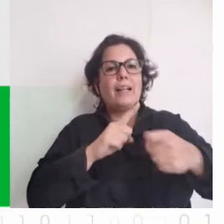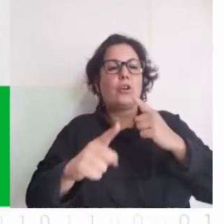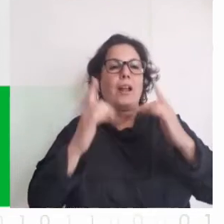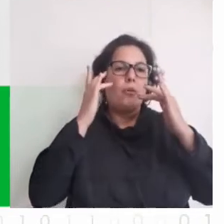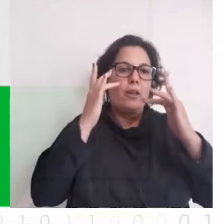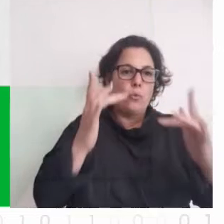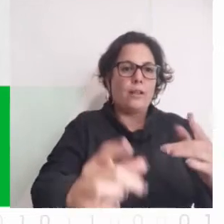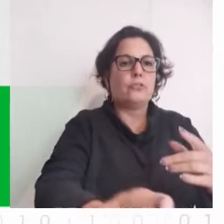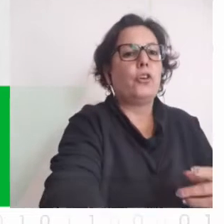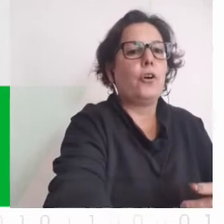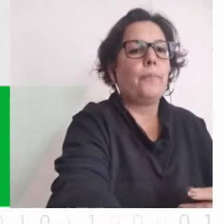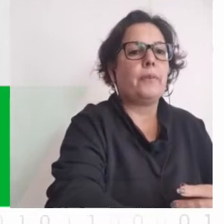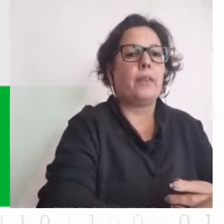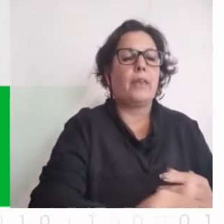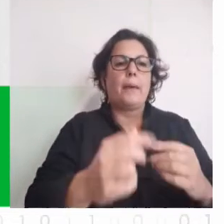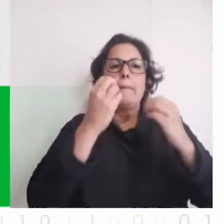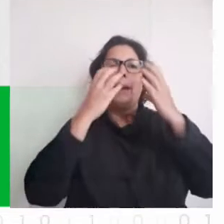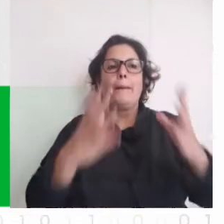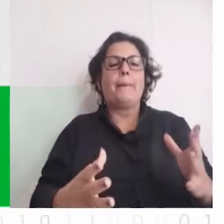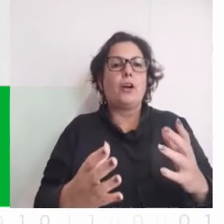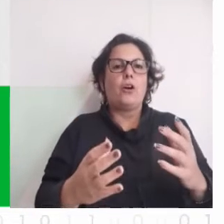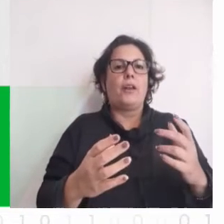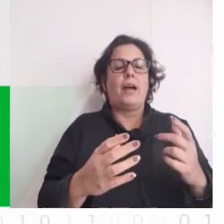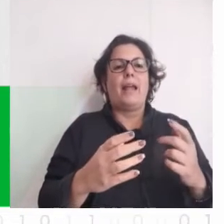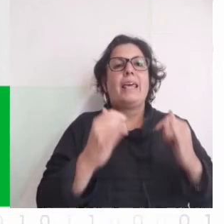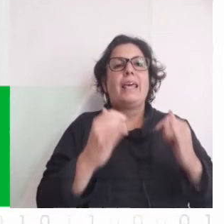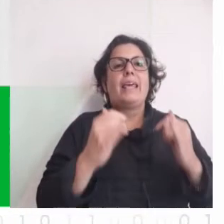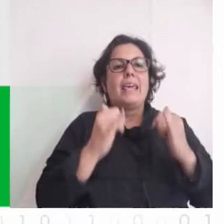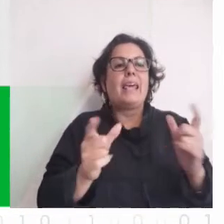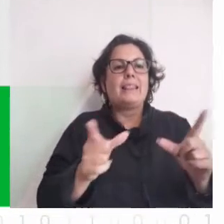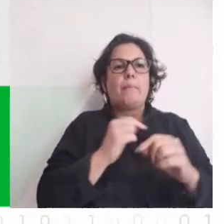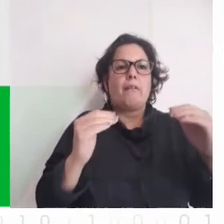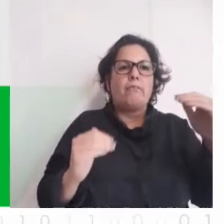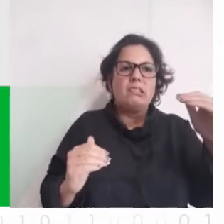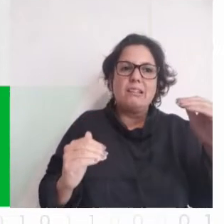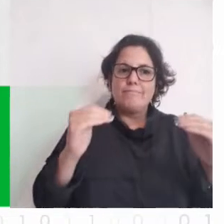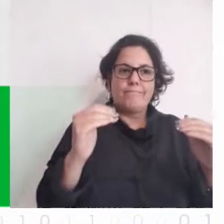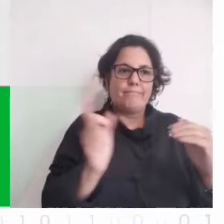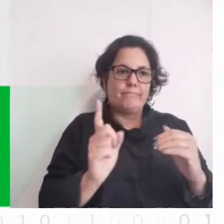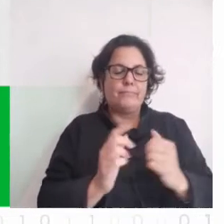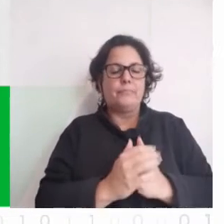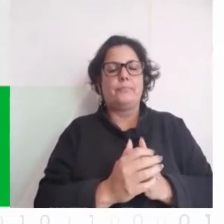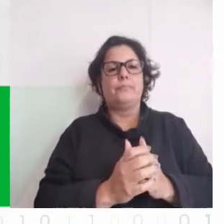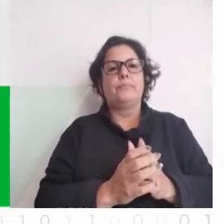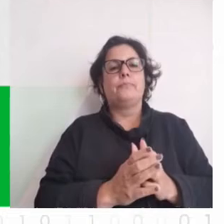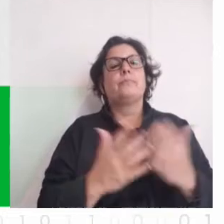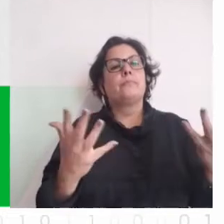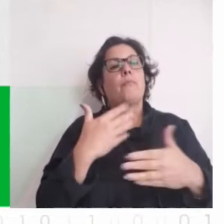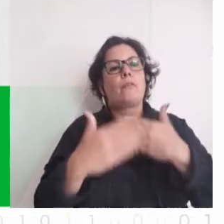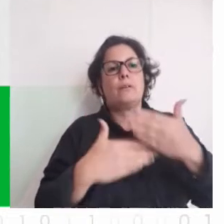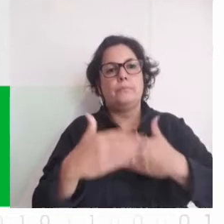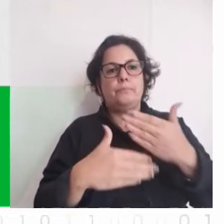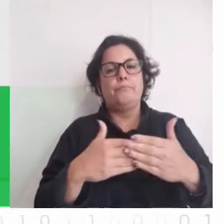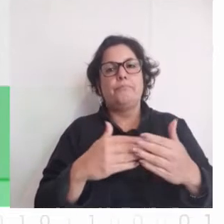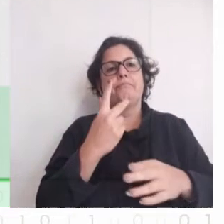educación, a mejorar los insights y cerrar las brechas que comentabas. Avanzamos al